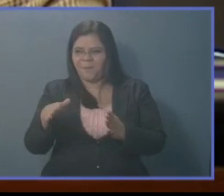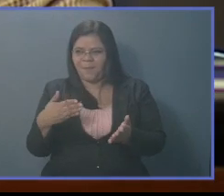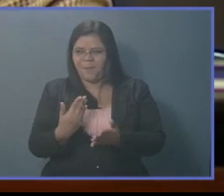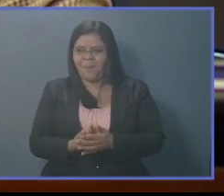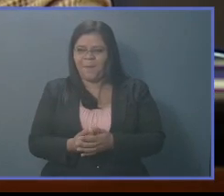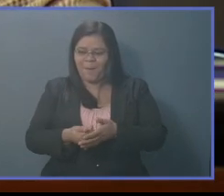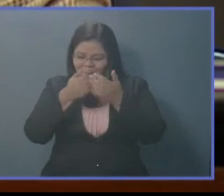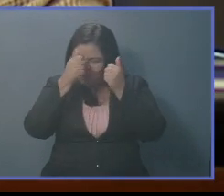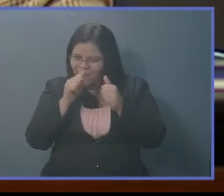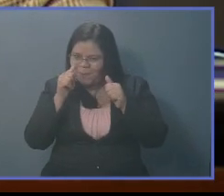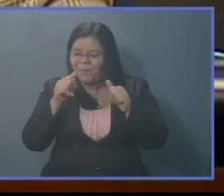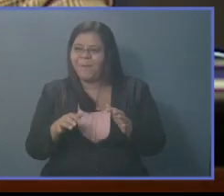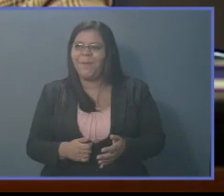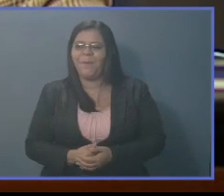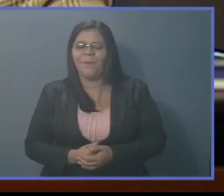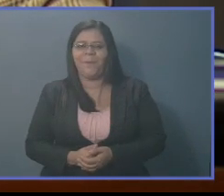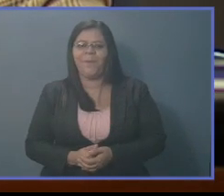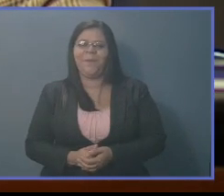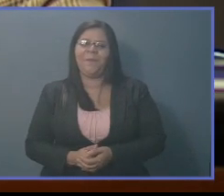4.